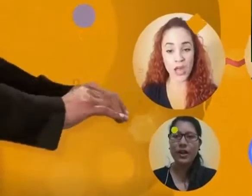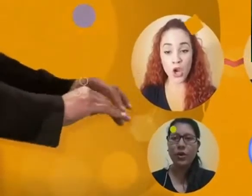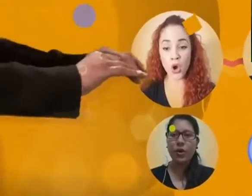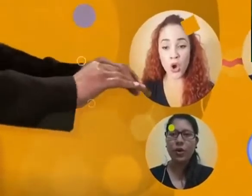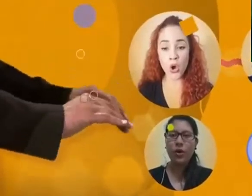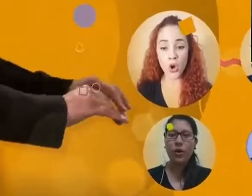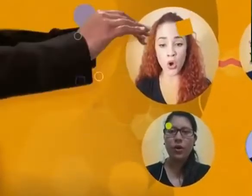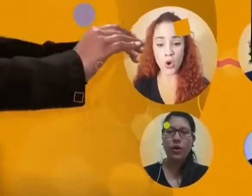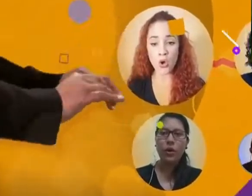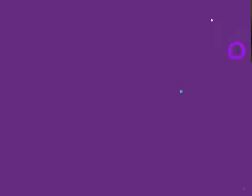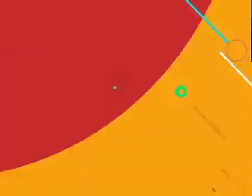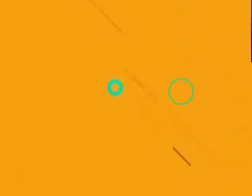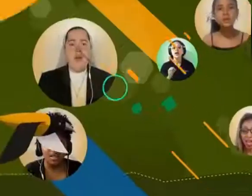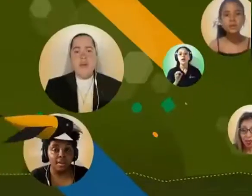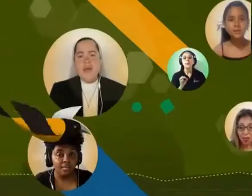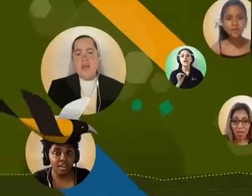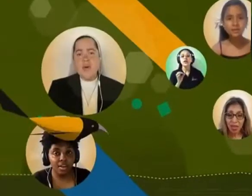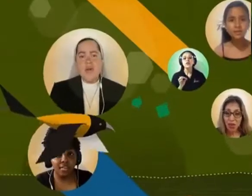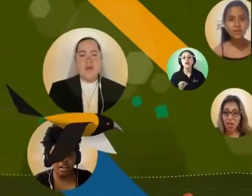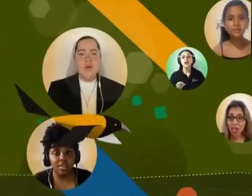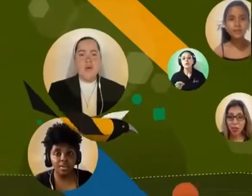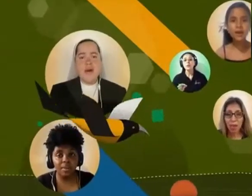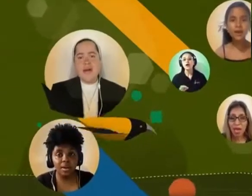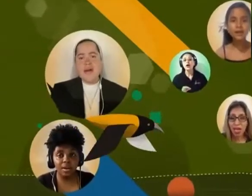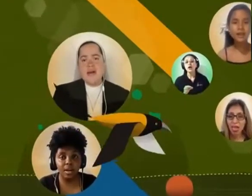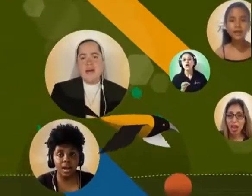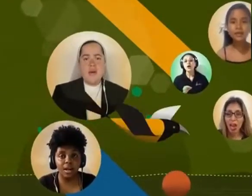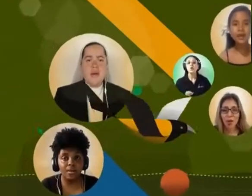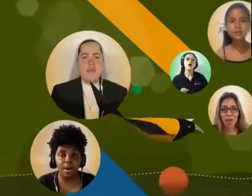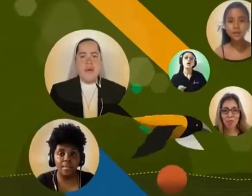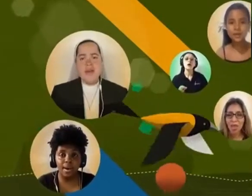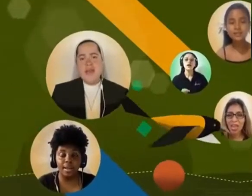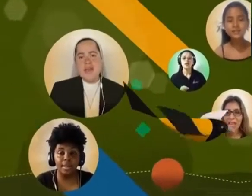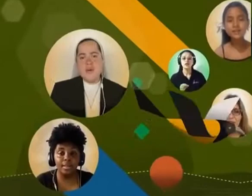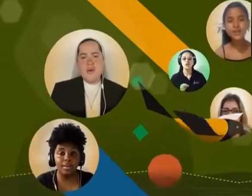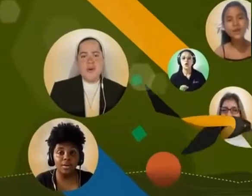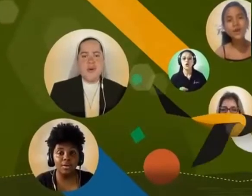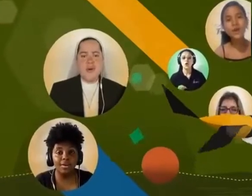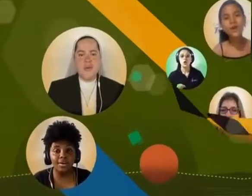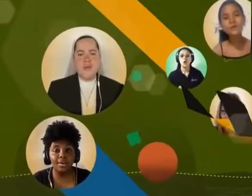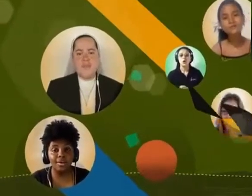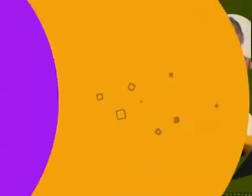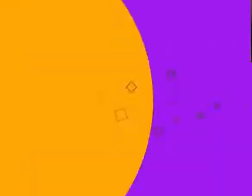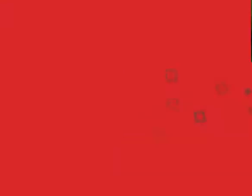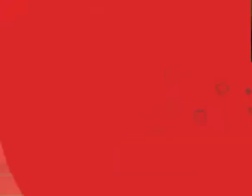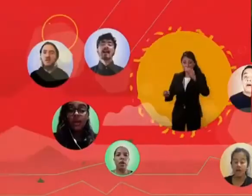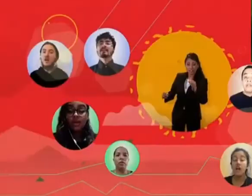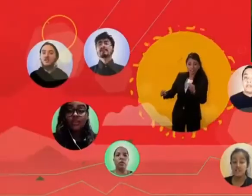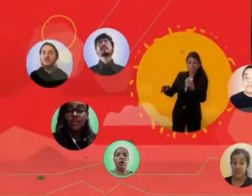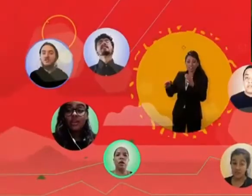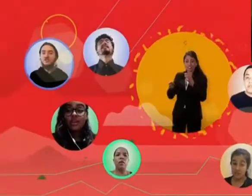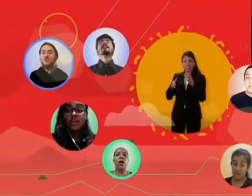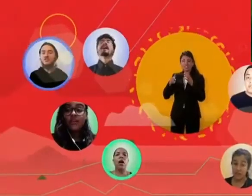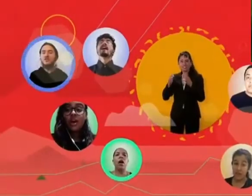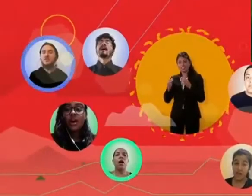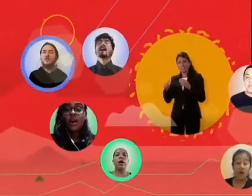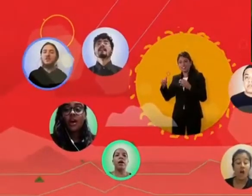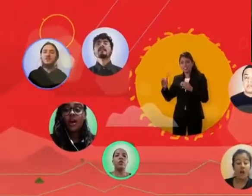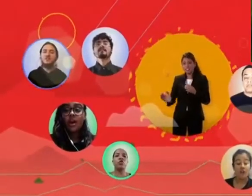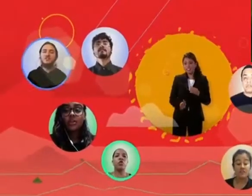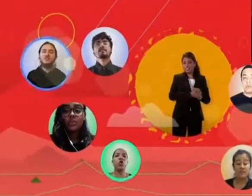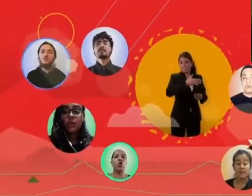riachuelo, viene volando un pájaro amarillo. Lleva, lleva